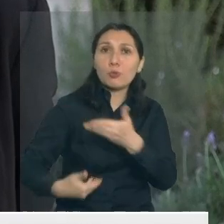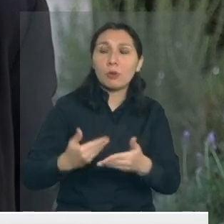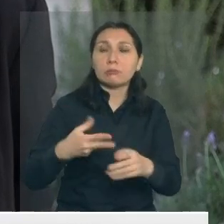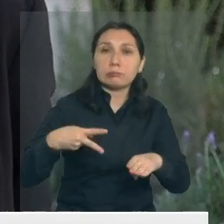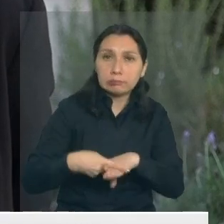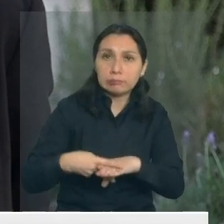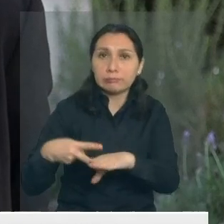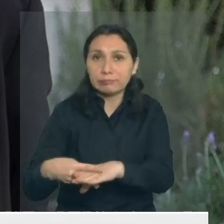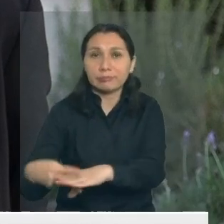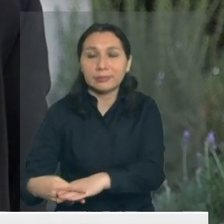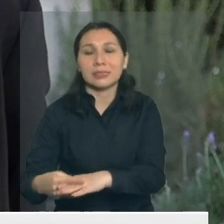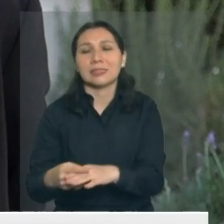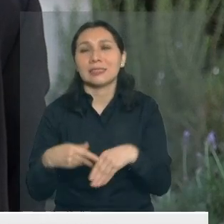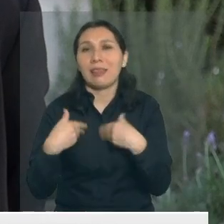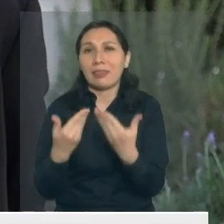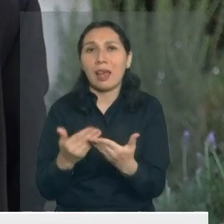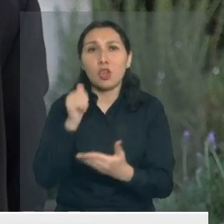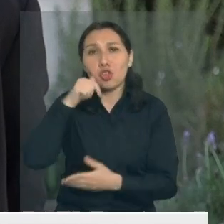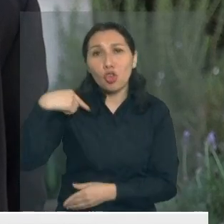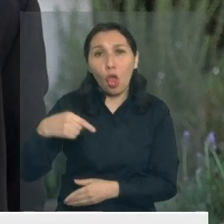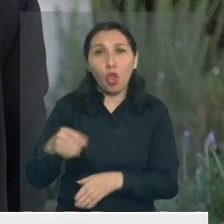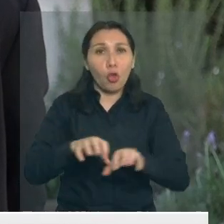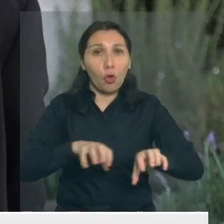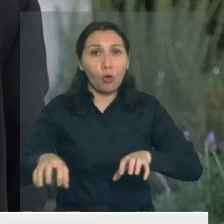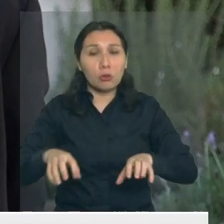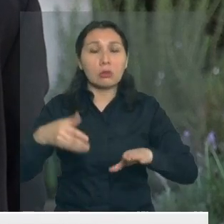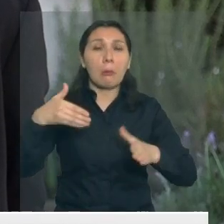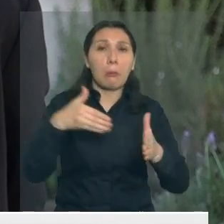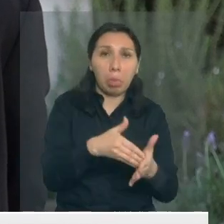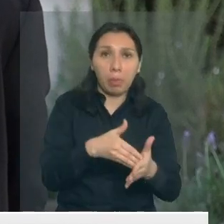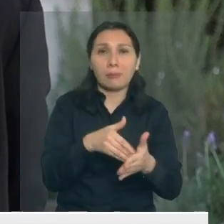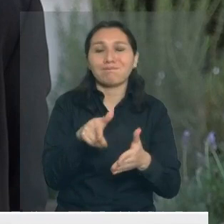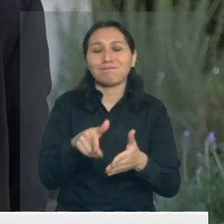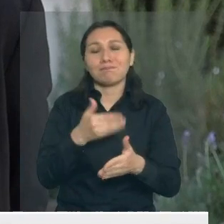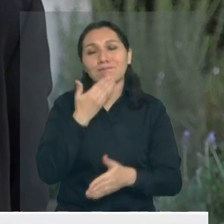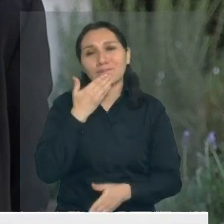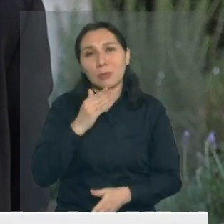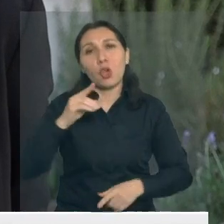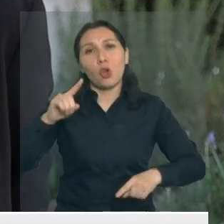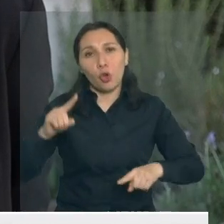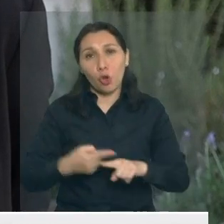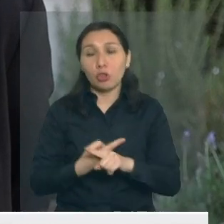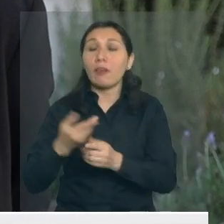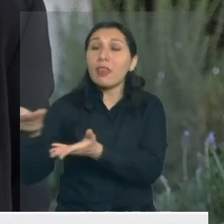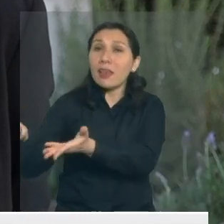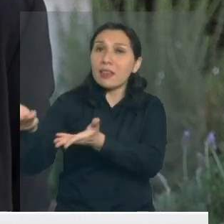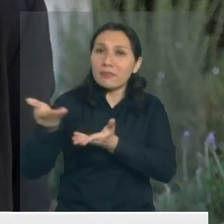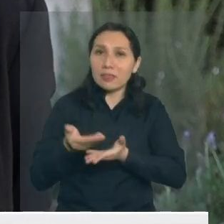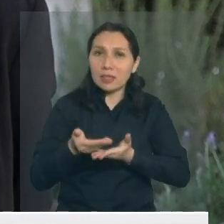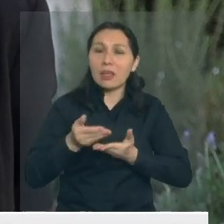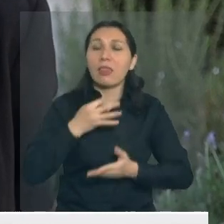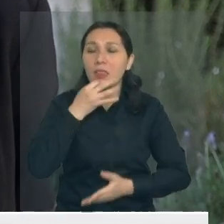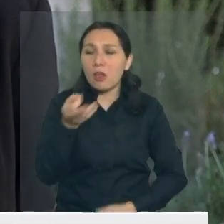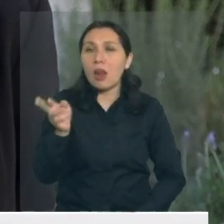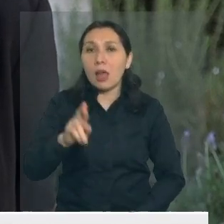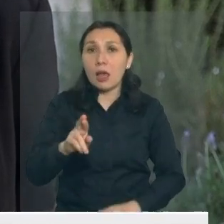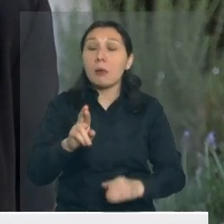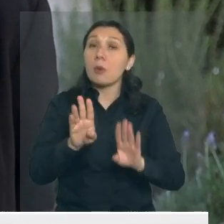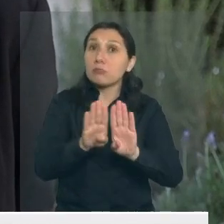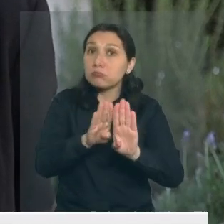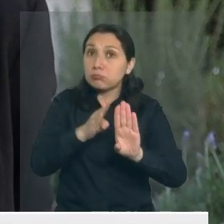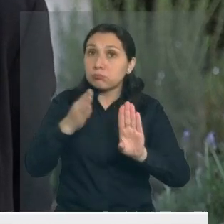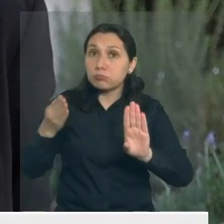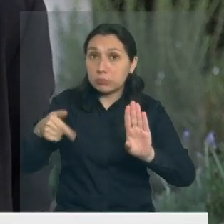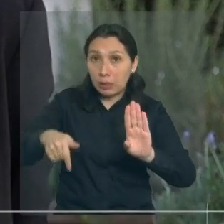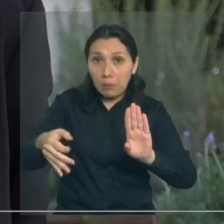suministro, afectan finalmente en lo cotidiano a las personas, hacemos una nueva invitación y reiteramos, la puerta de